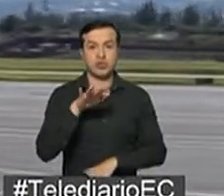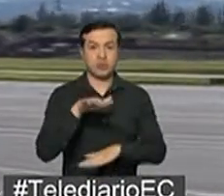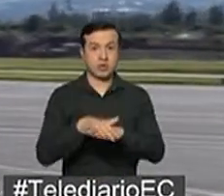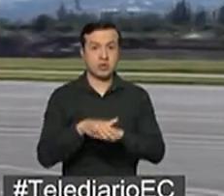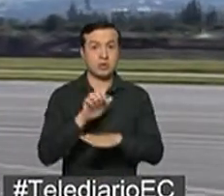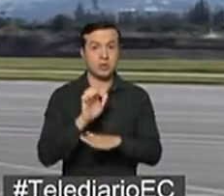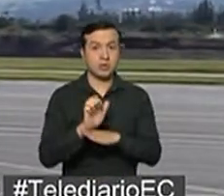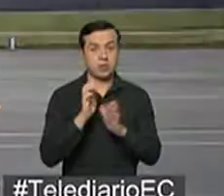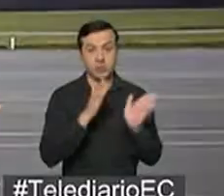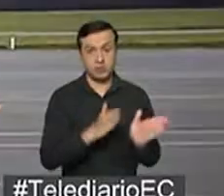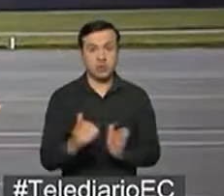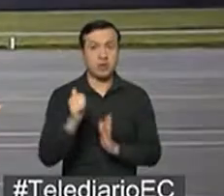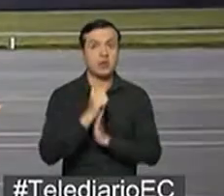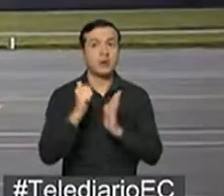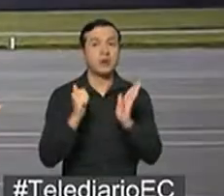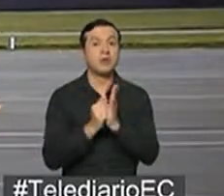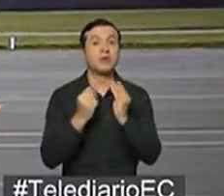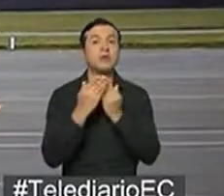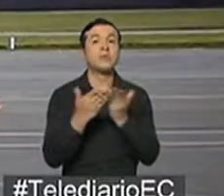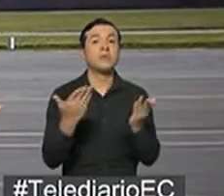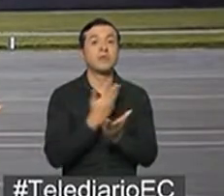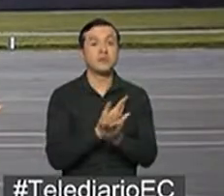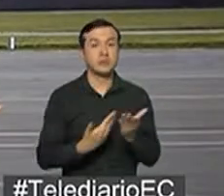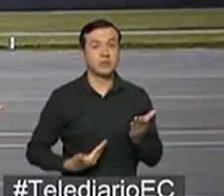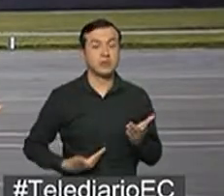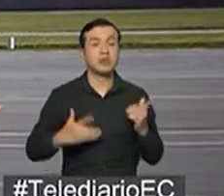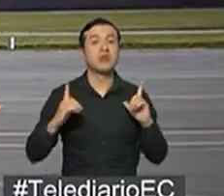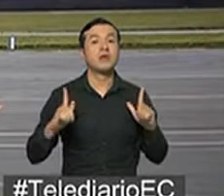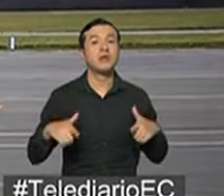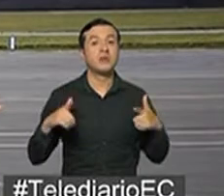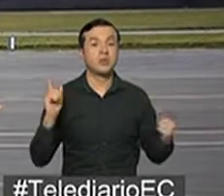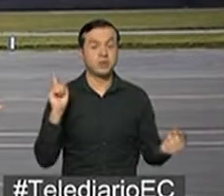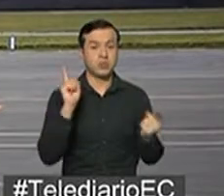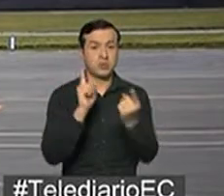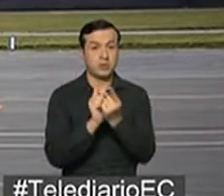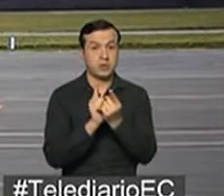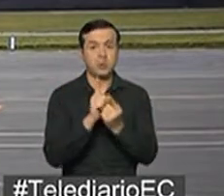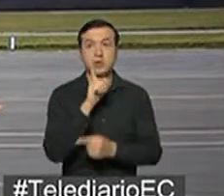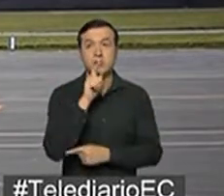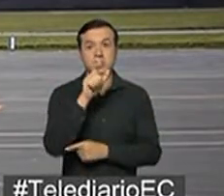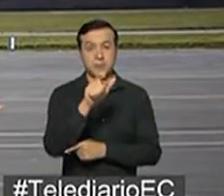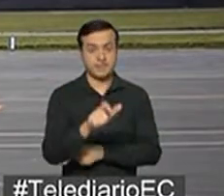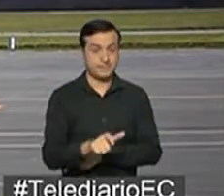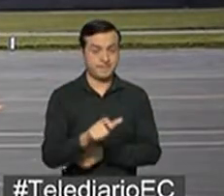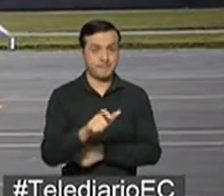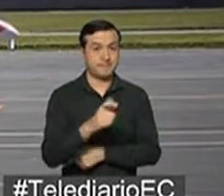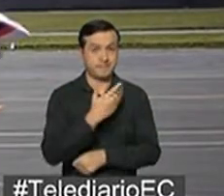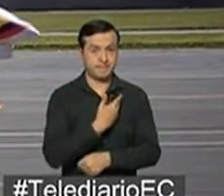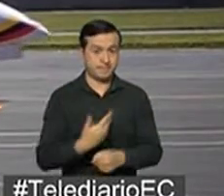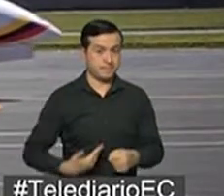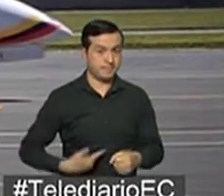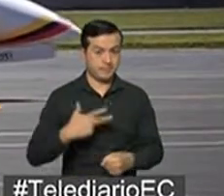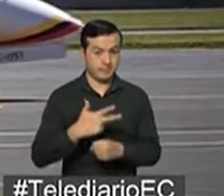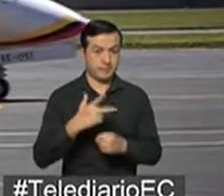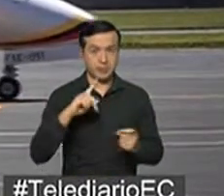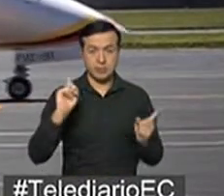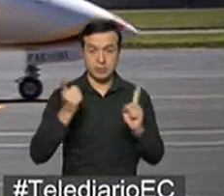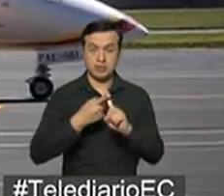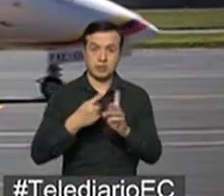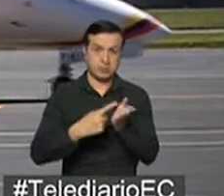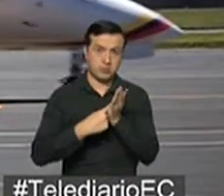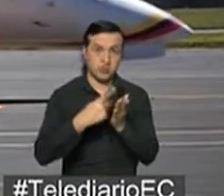según la agenda oficial el presidente moreno tendrá un encuentro formal con su homólogo guatemalteco y en la noche una primera reunión